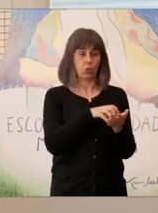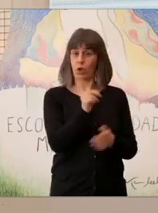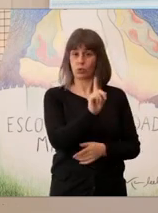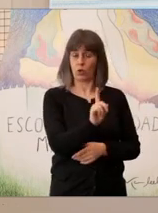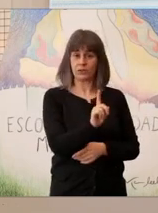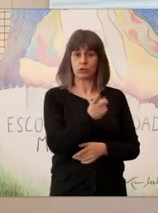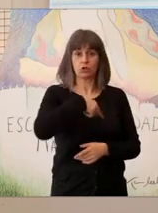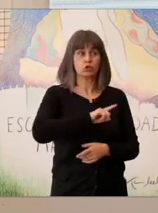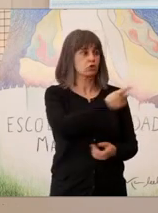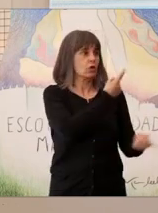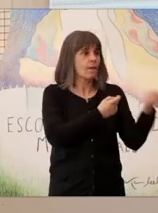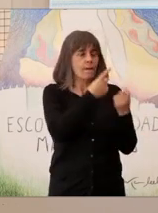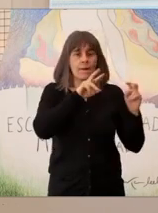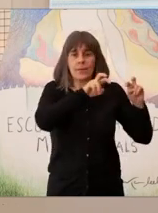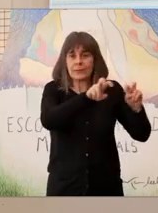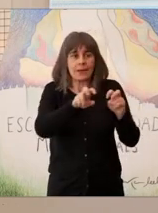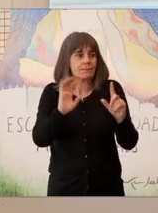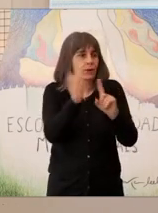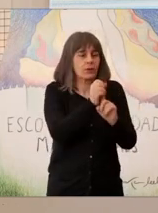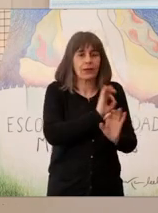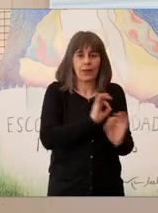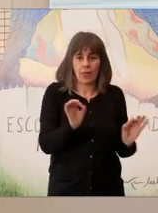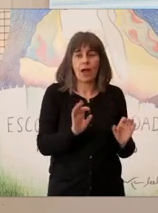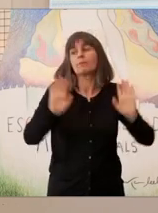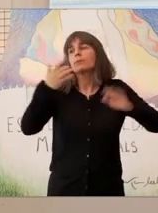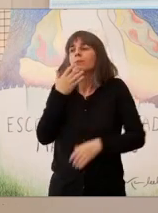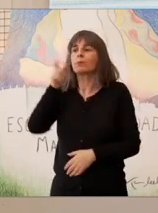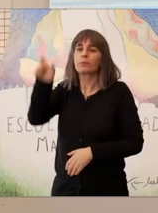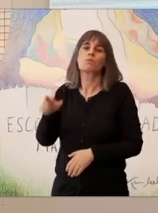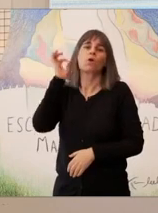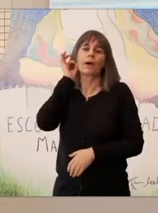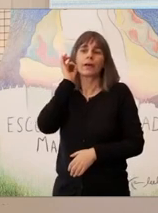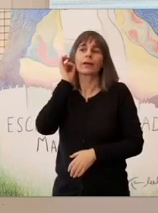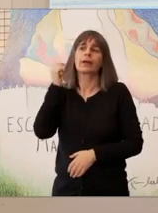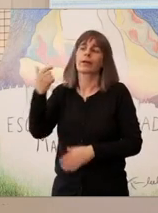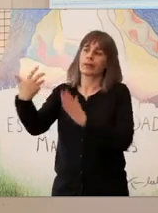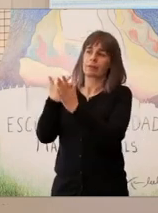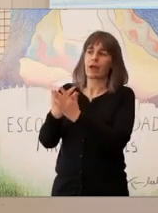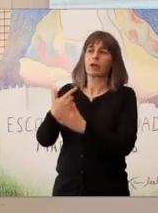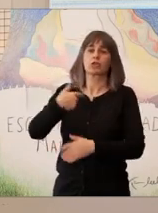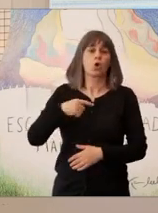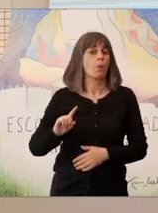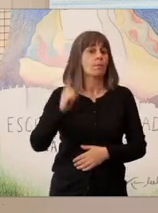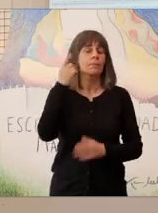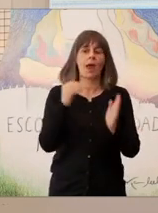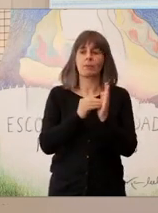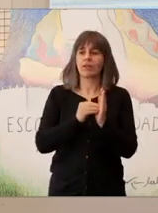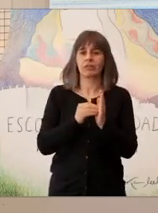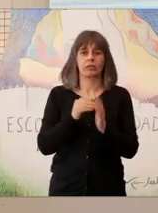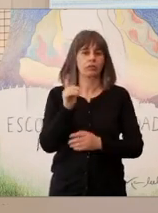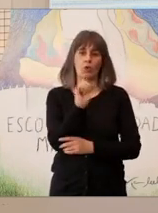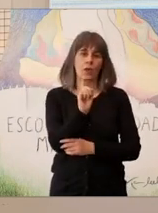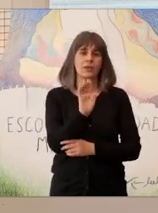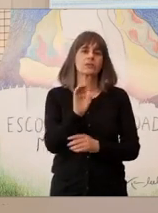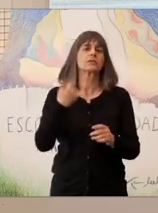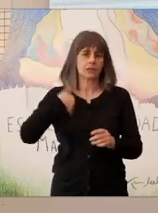hasta donde hemos podido. Pero claro, si llega la señora y nos dice, pues no es la primera vez, pero nos quedamos con el último hecho y no investigamos nada,